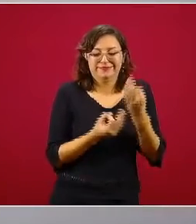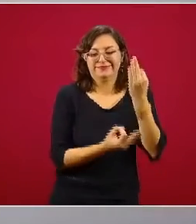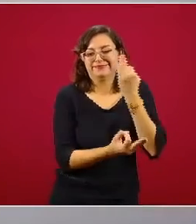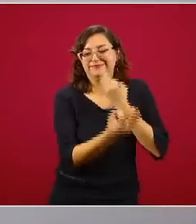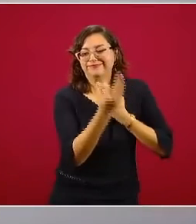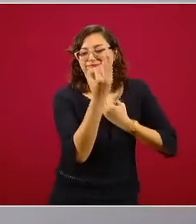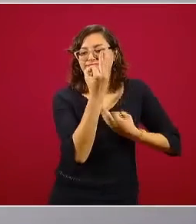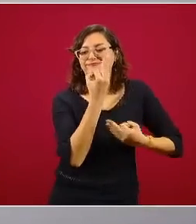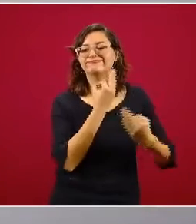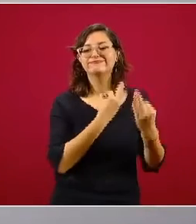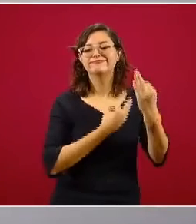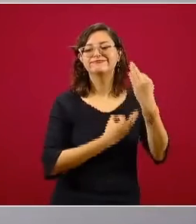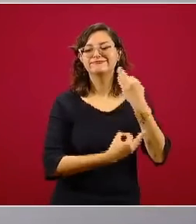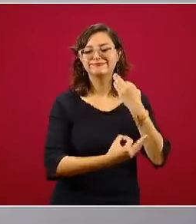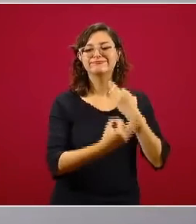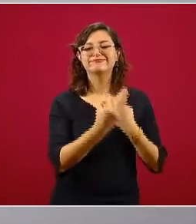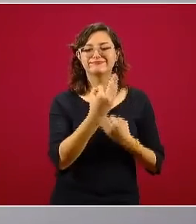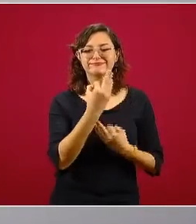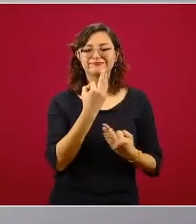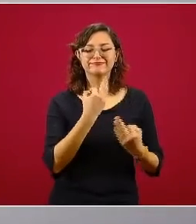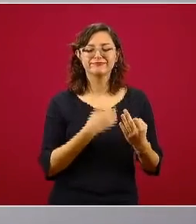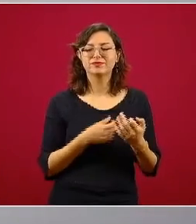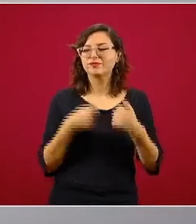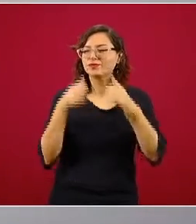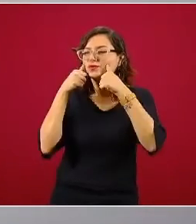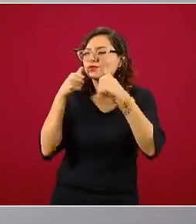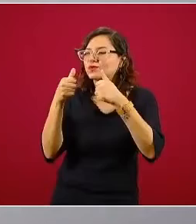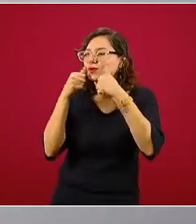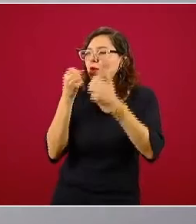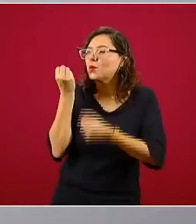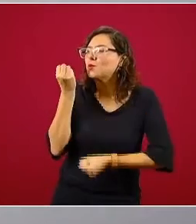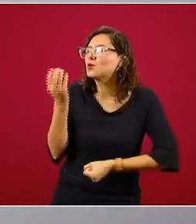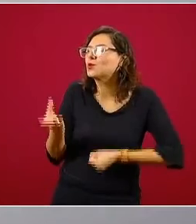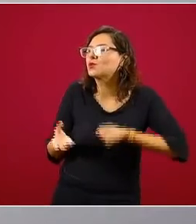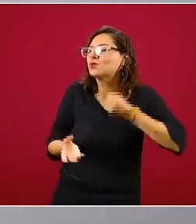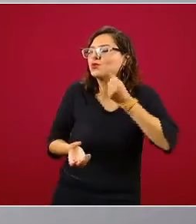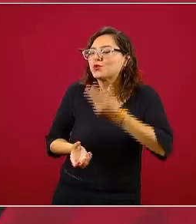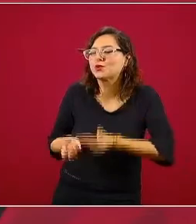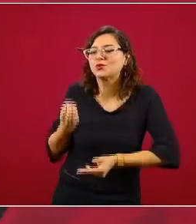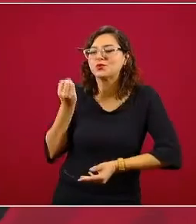los colmaban de atenciones.